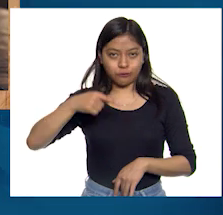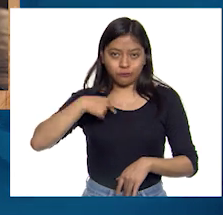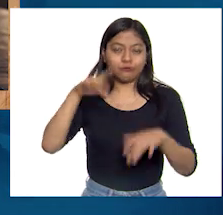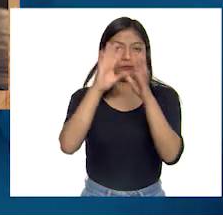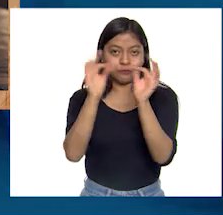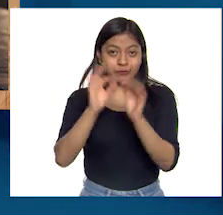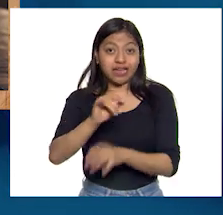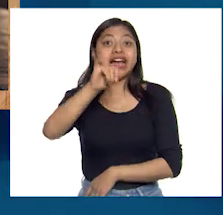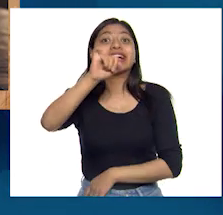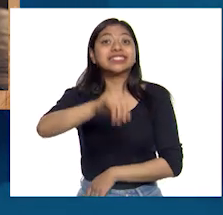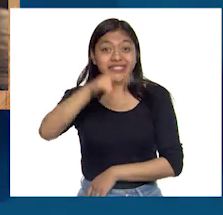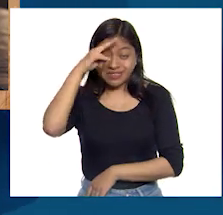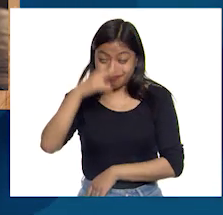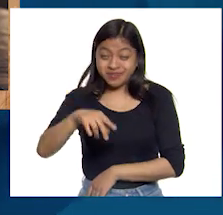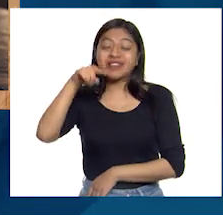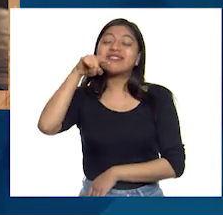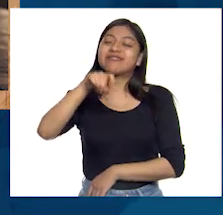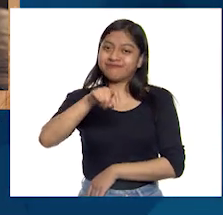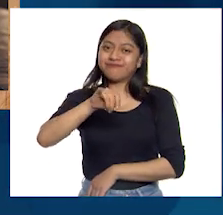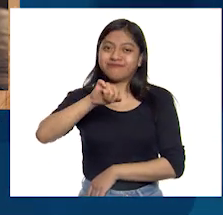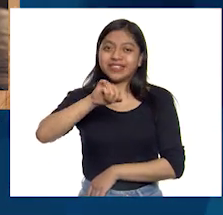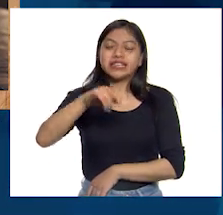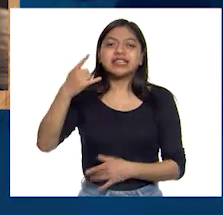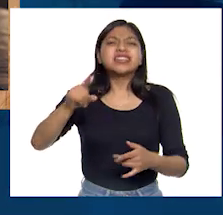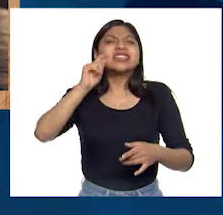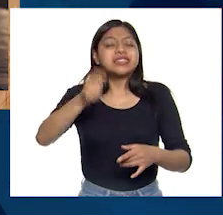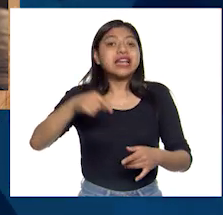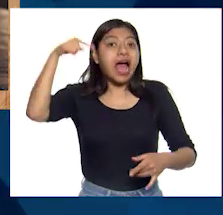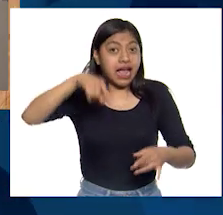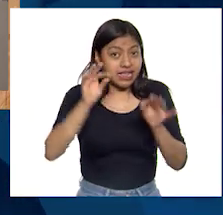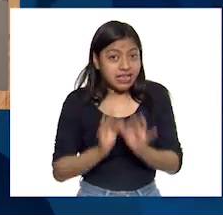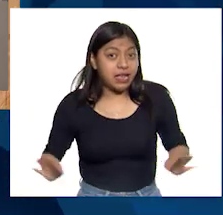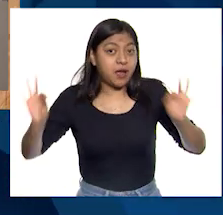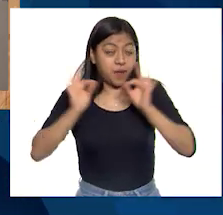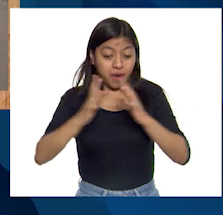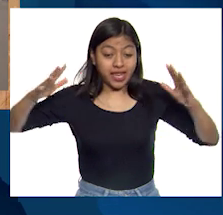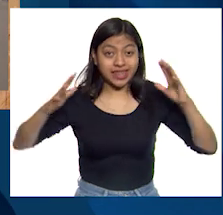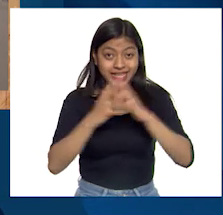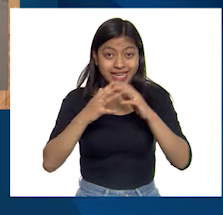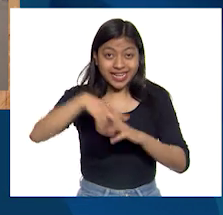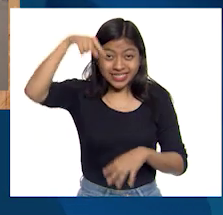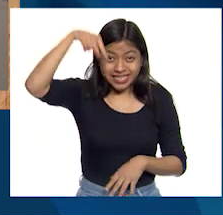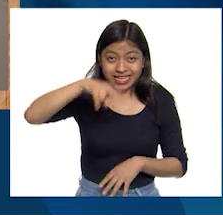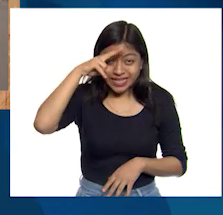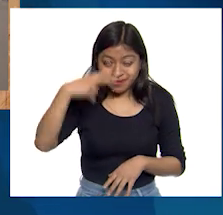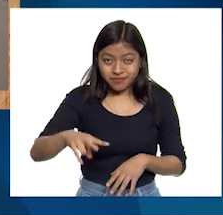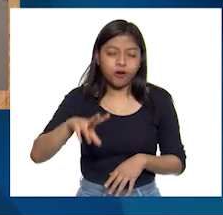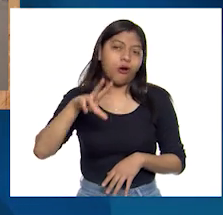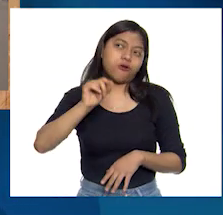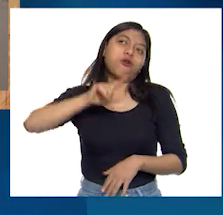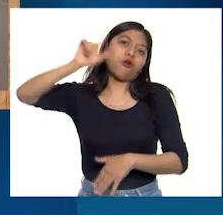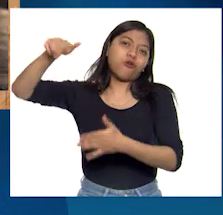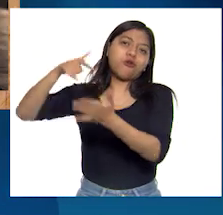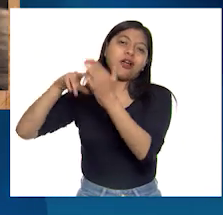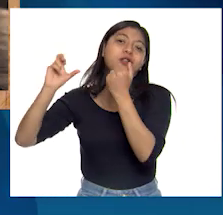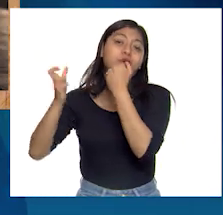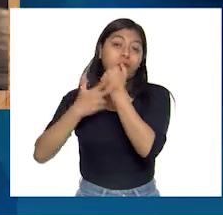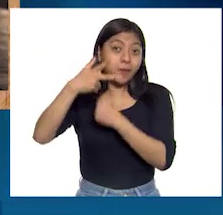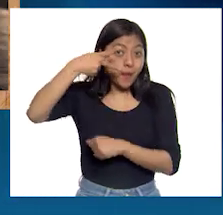muy importante para nuestro país. Si bien no fue escenario de las grandes batallas que ocurrieron principalmente en Europa, sí impactó